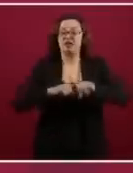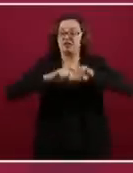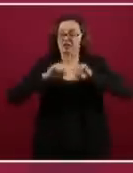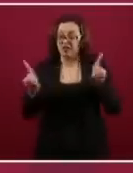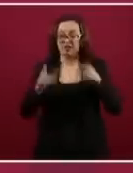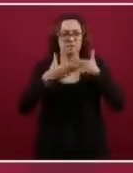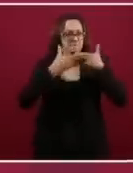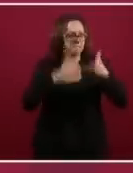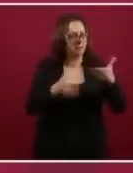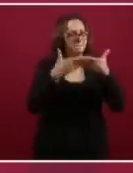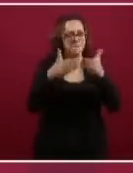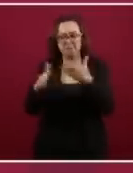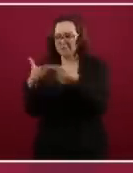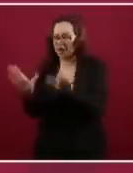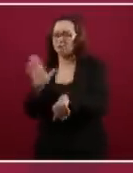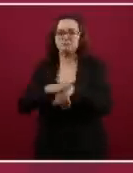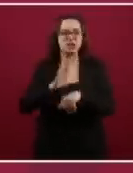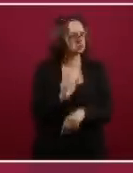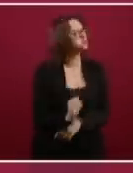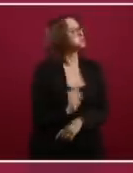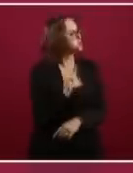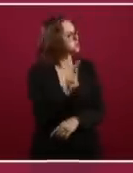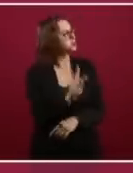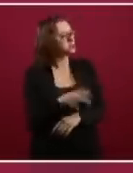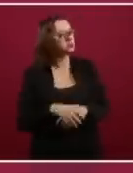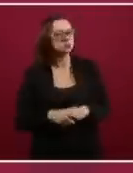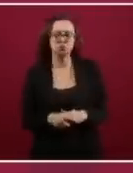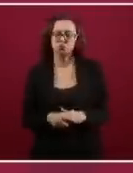más escuelas. Okay.